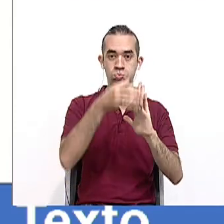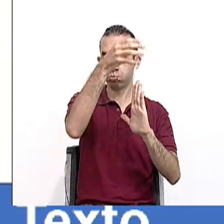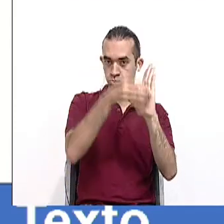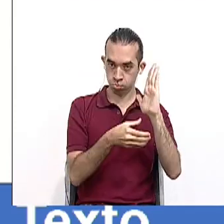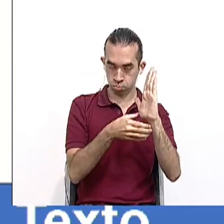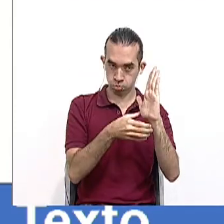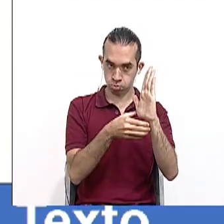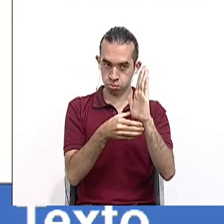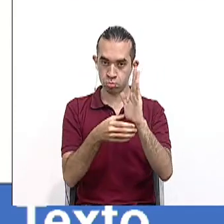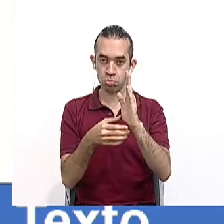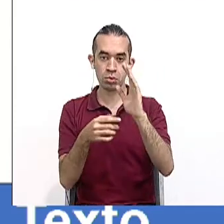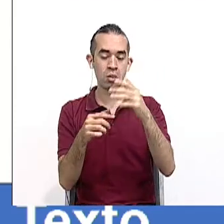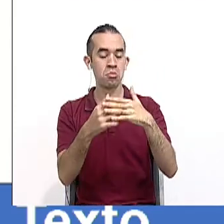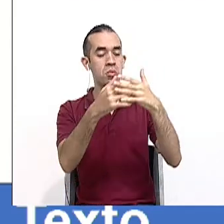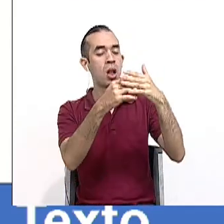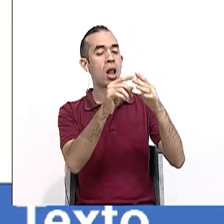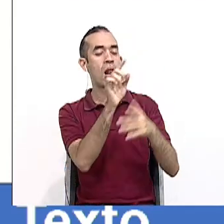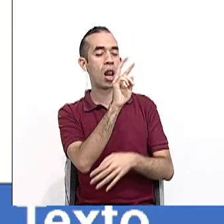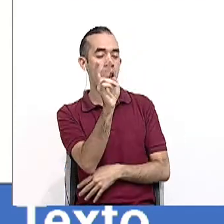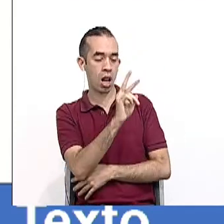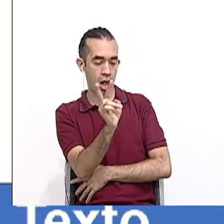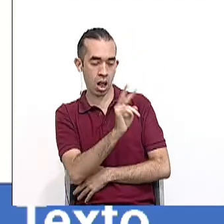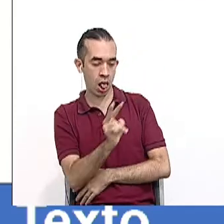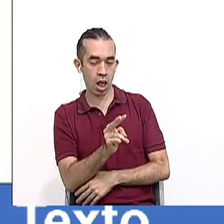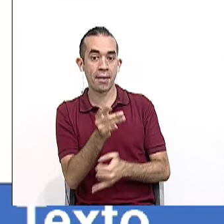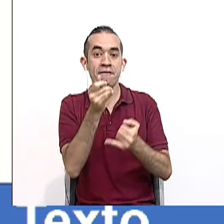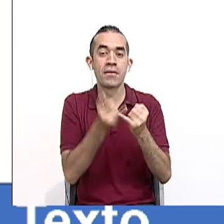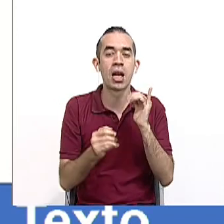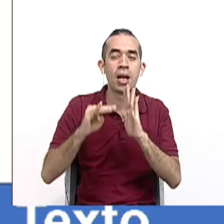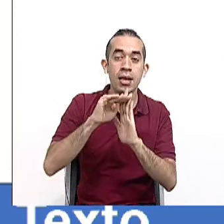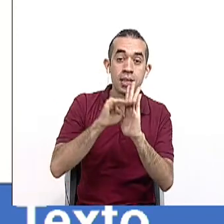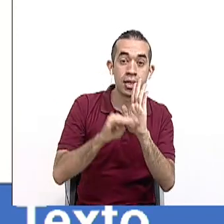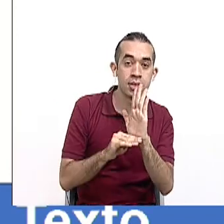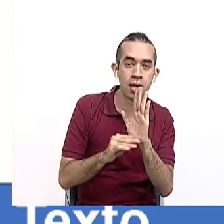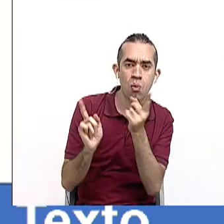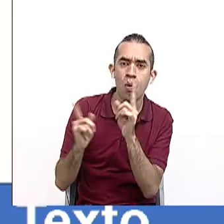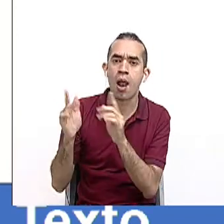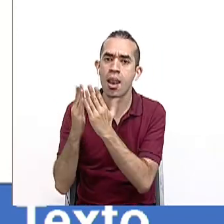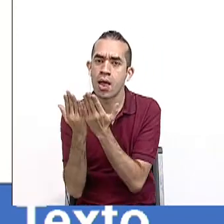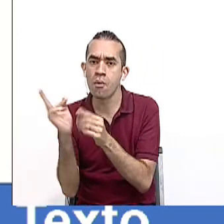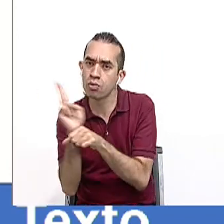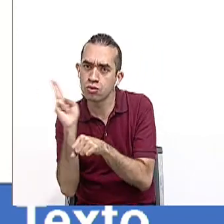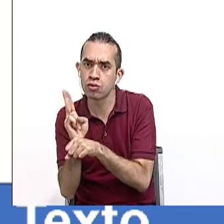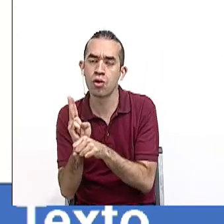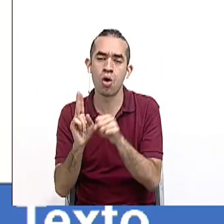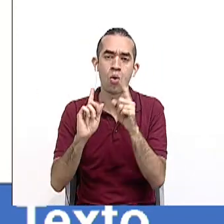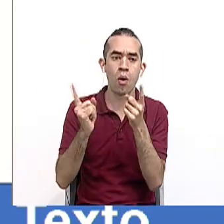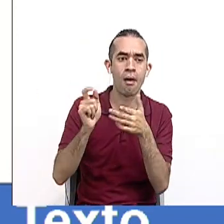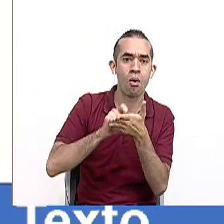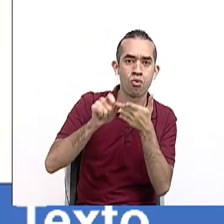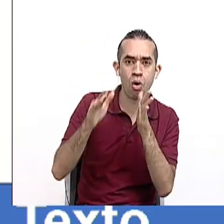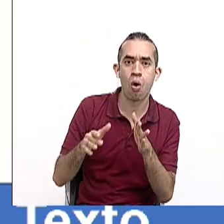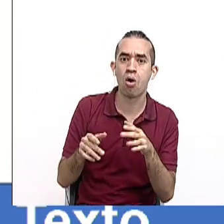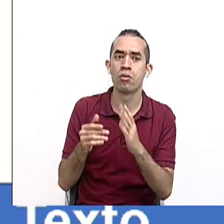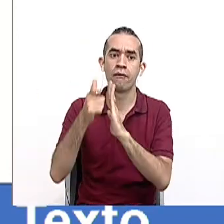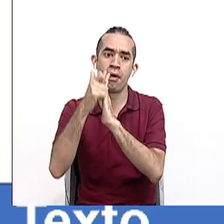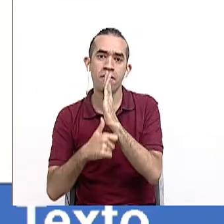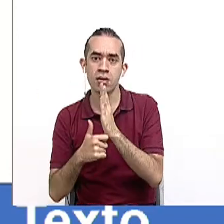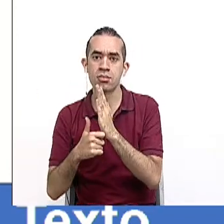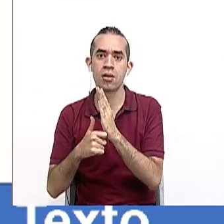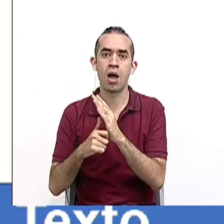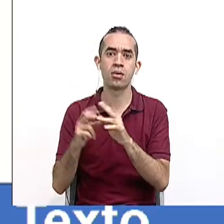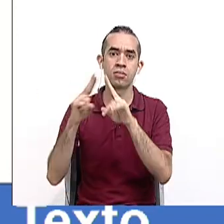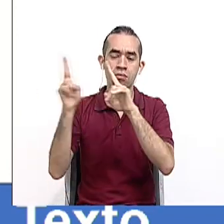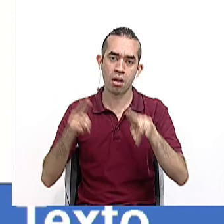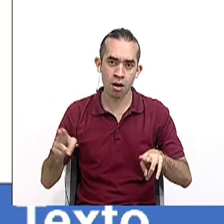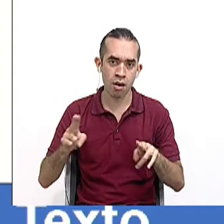si aparece el nombre de los libros y autores que fueron consultados, revistas, sitios